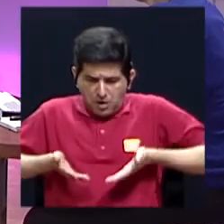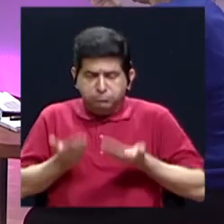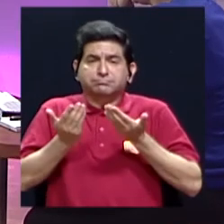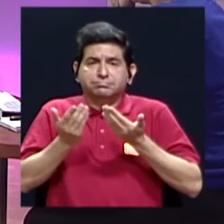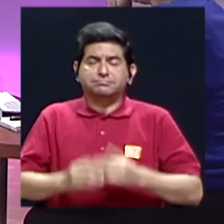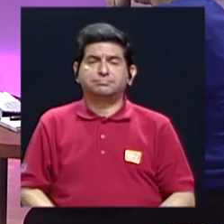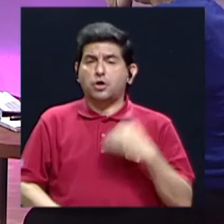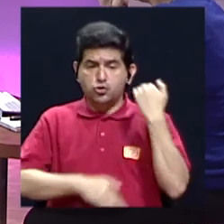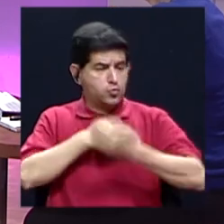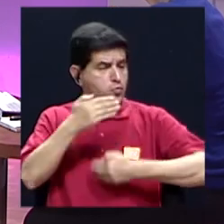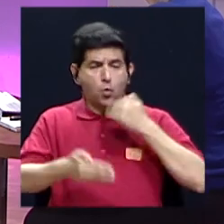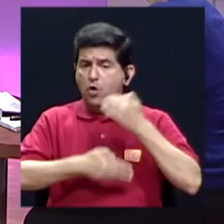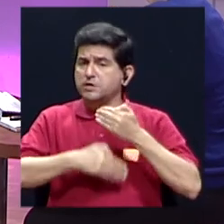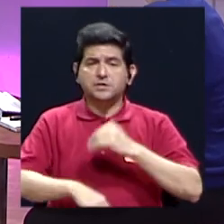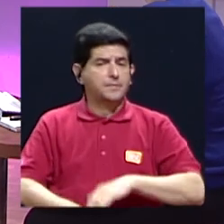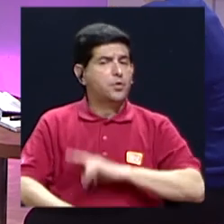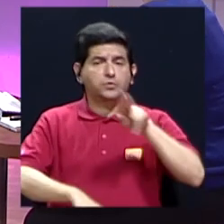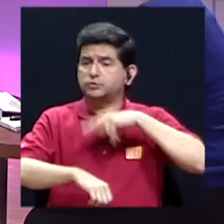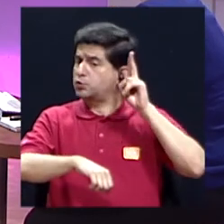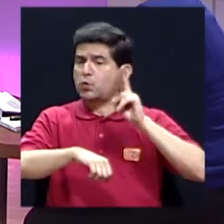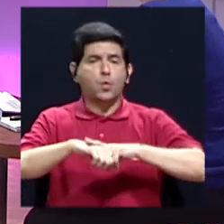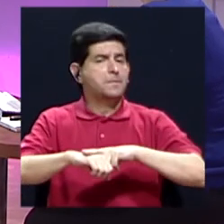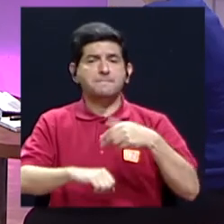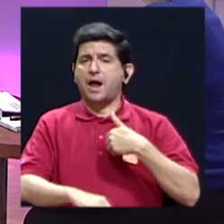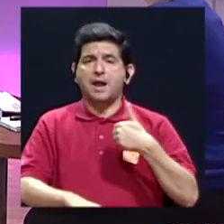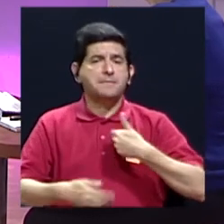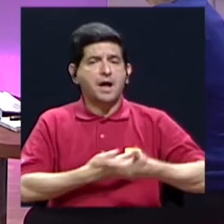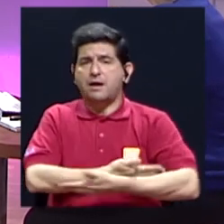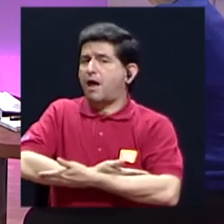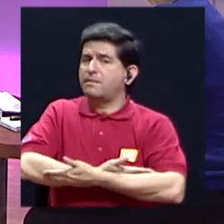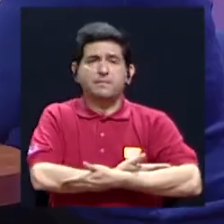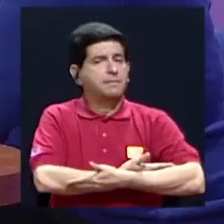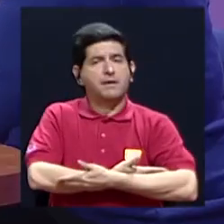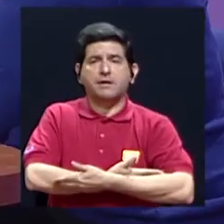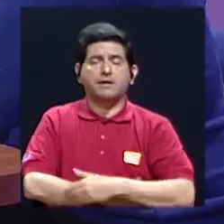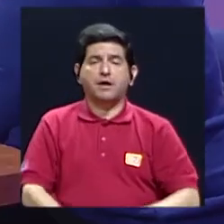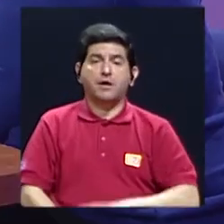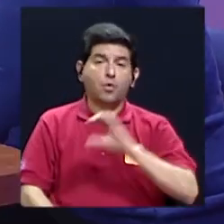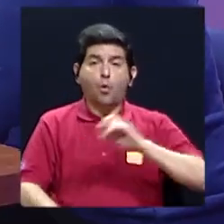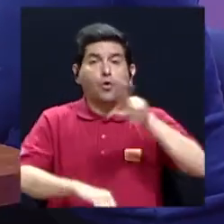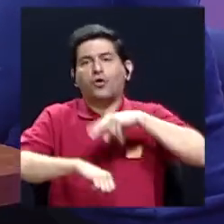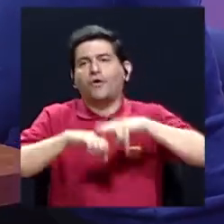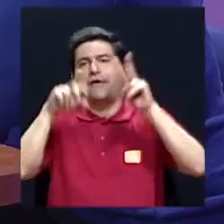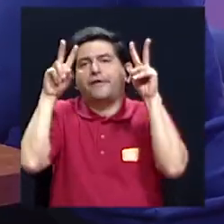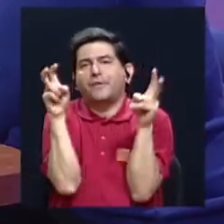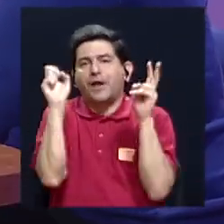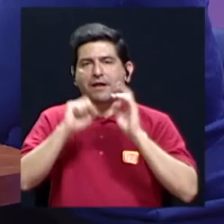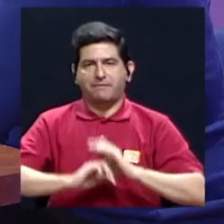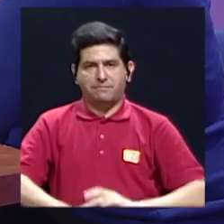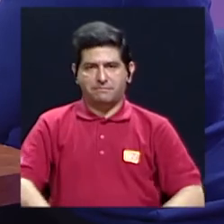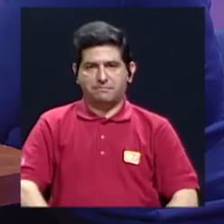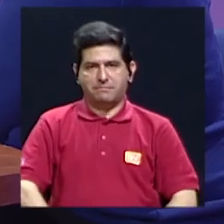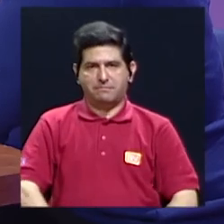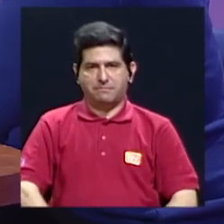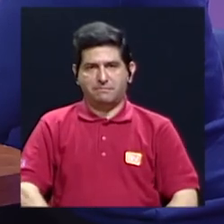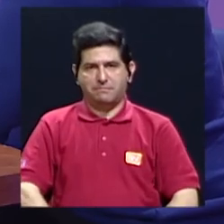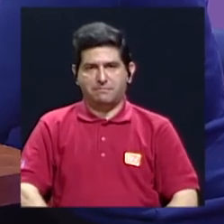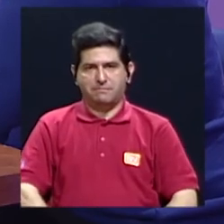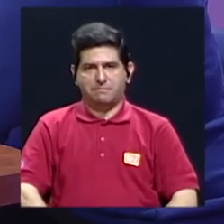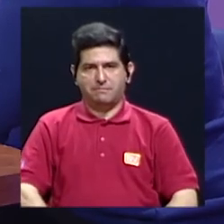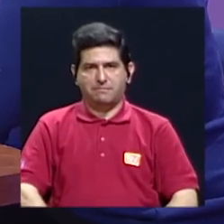no es el proceso normal para tener un bebé o natural, ¿verdad? Entonces,